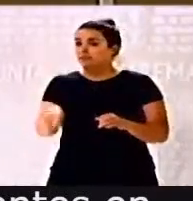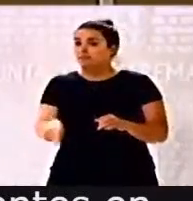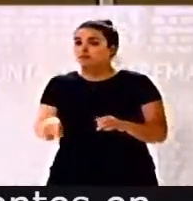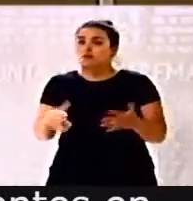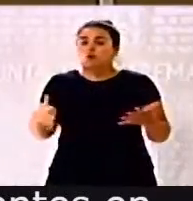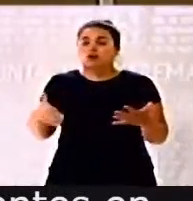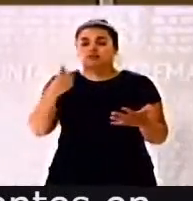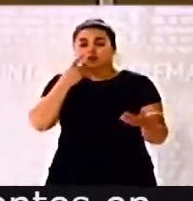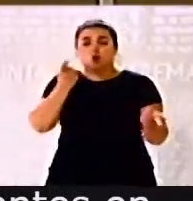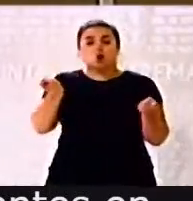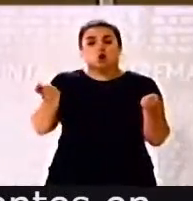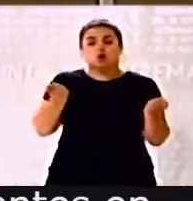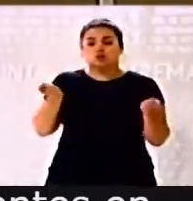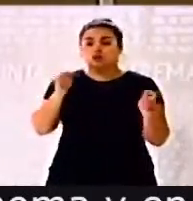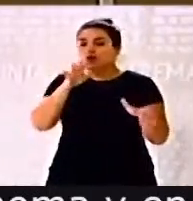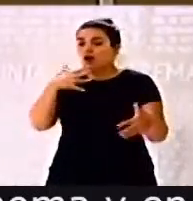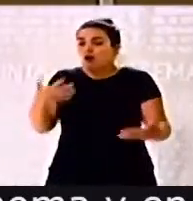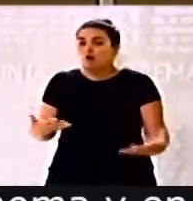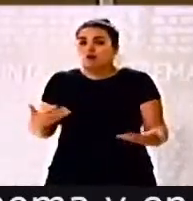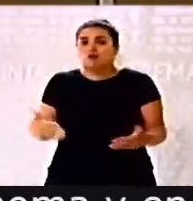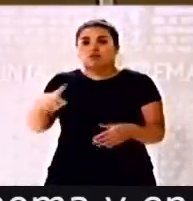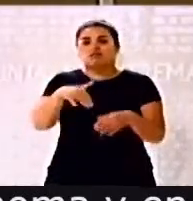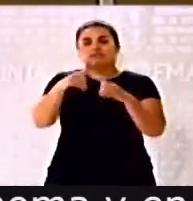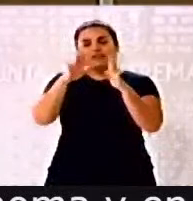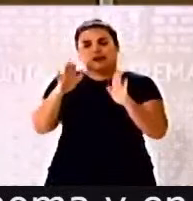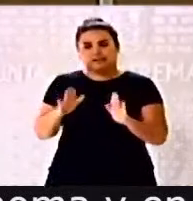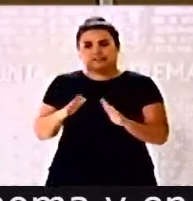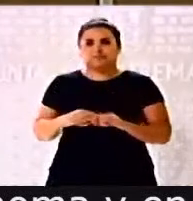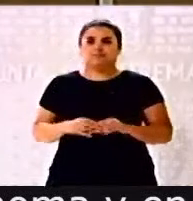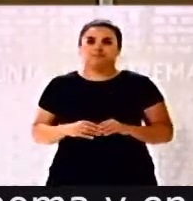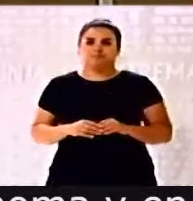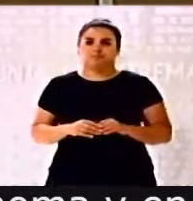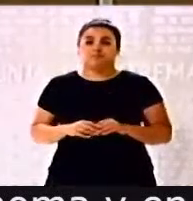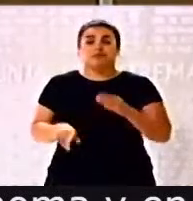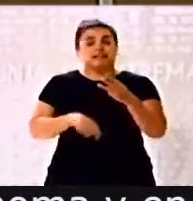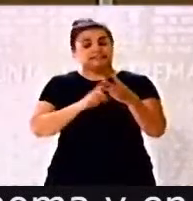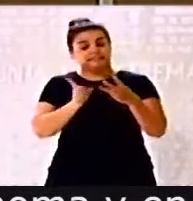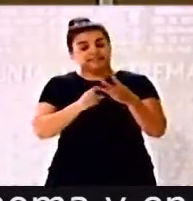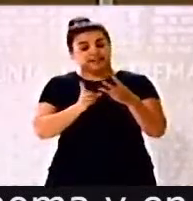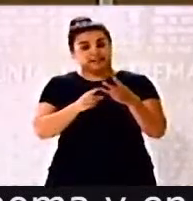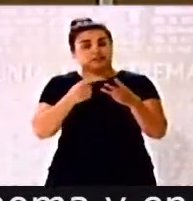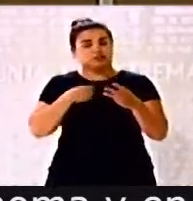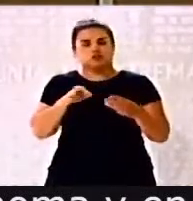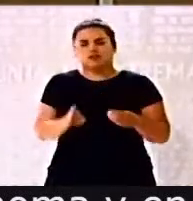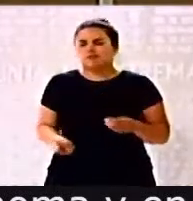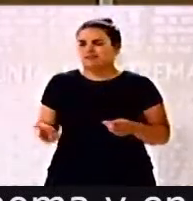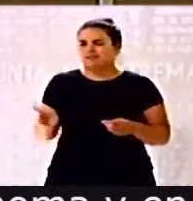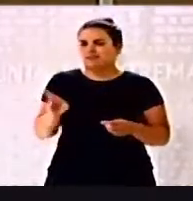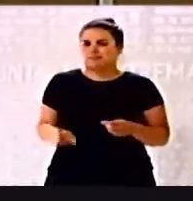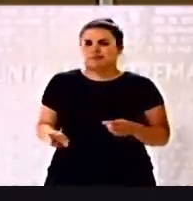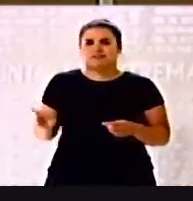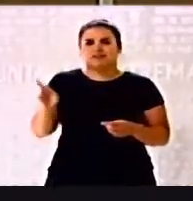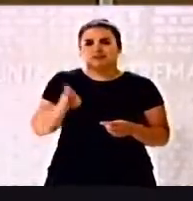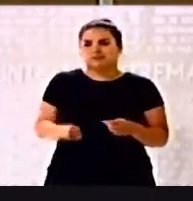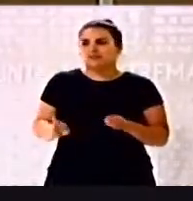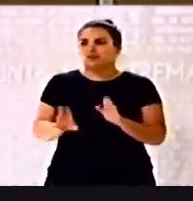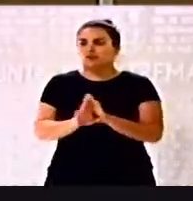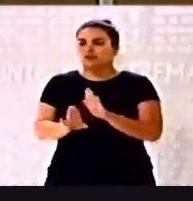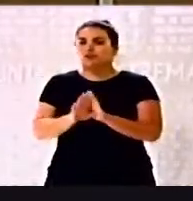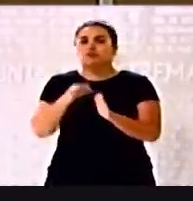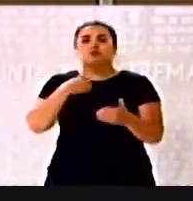en seguimiento en este momento en su casa. Y en tercer lugar, no me cansaré nunca, jamás, de